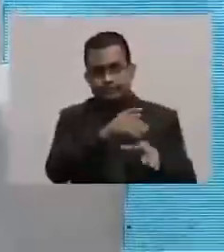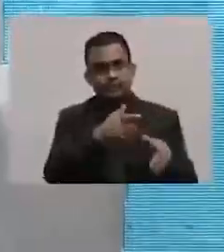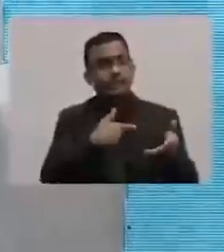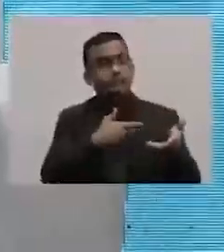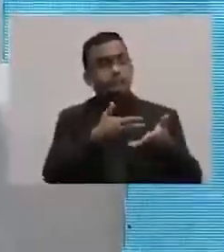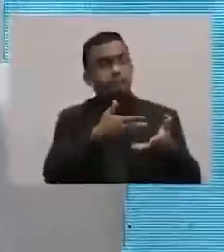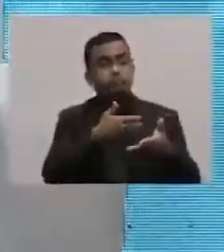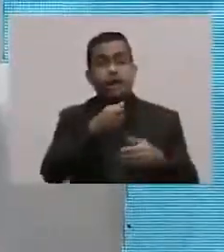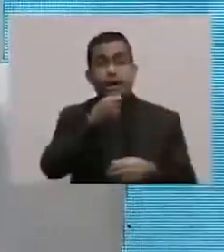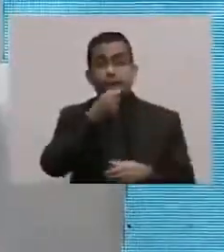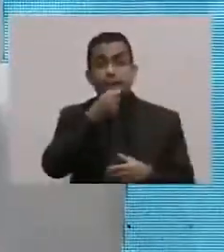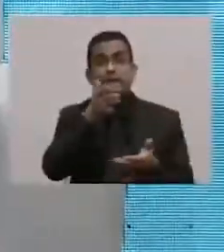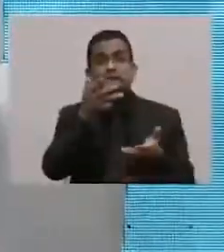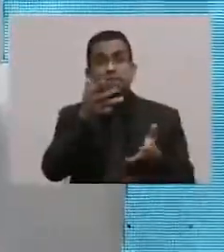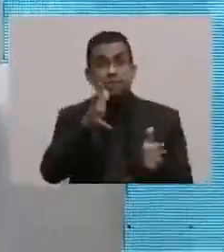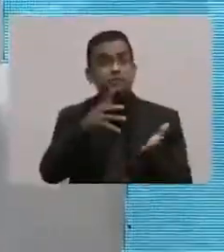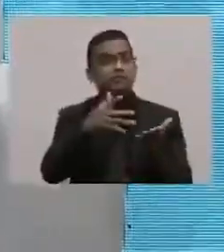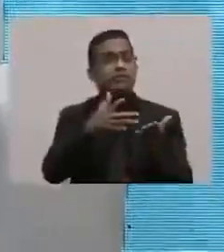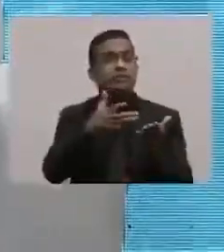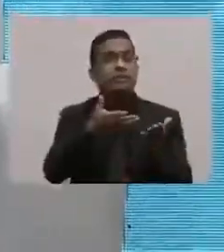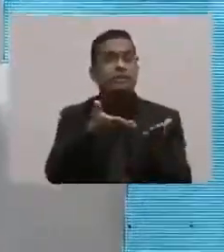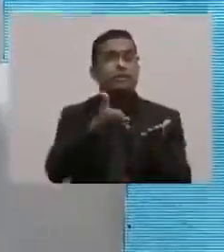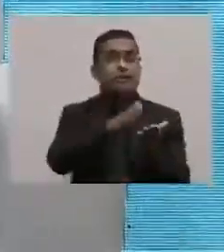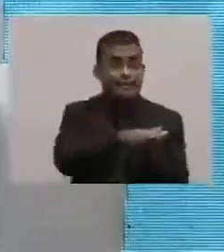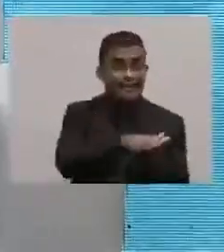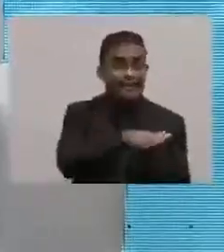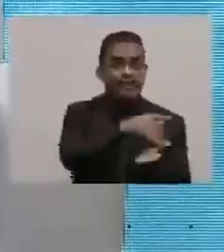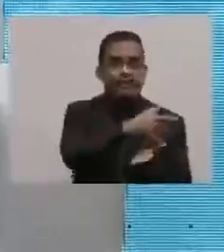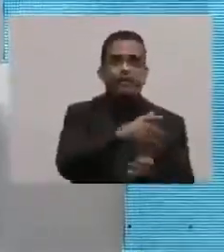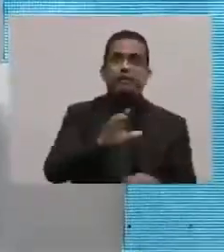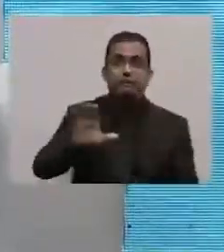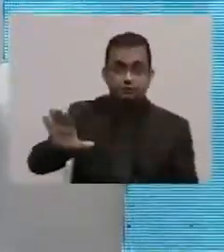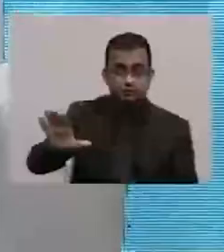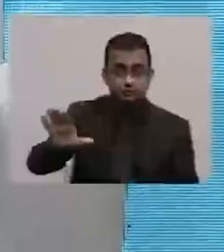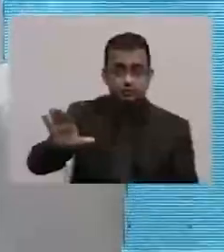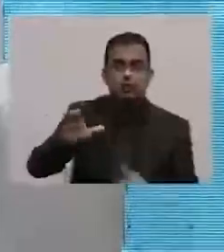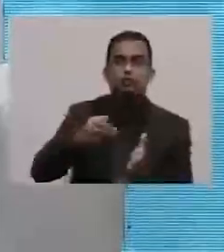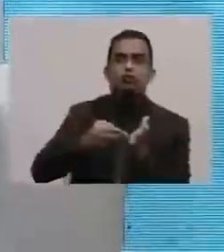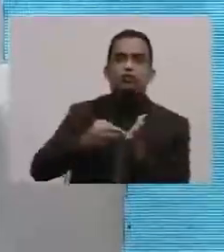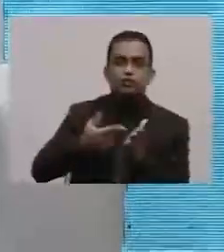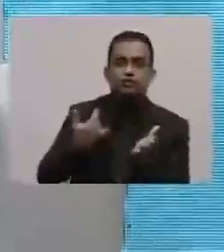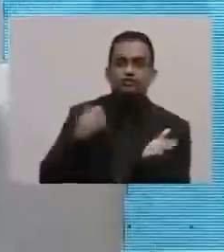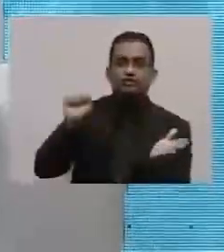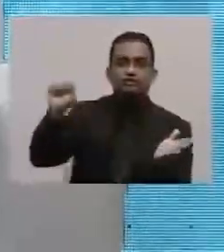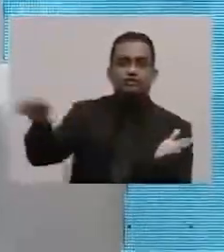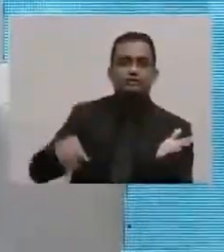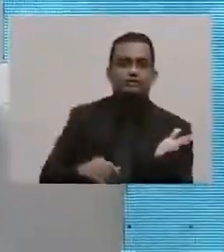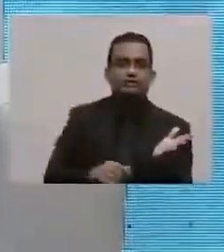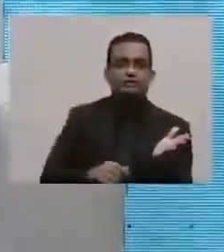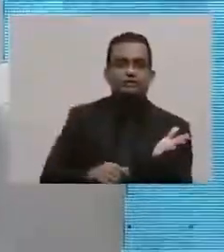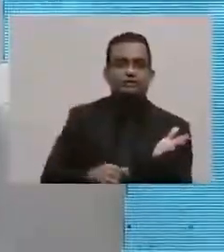los micrófonos, terminar la entrevista, te dice, ahora yo le voy a decir la verdad.